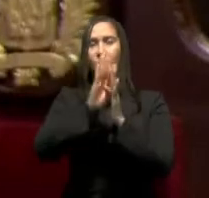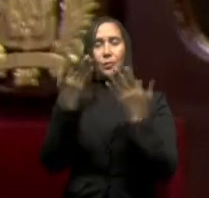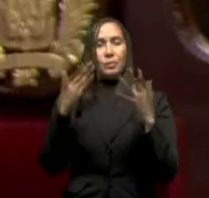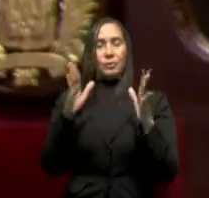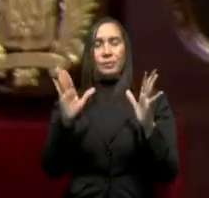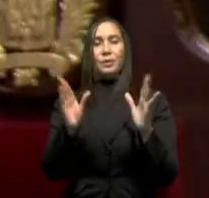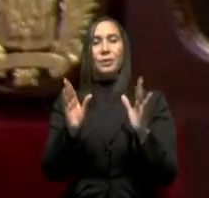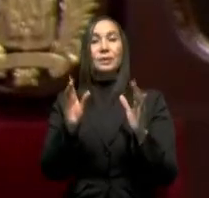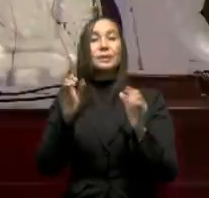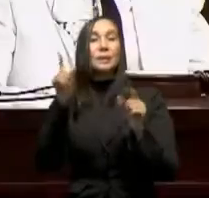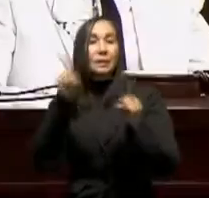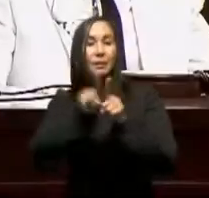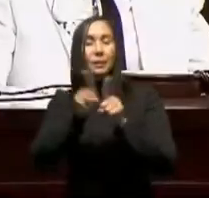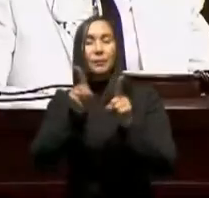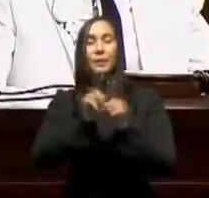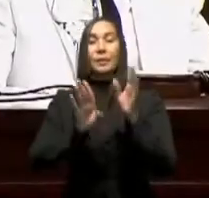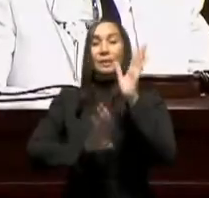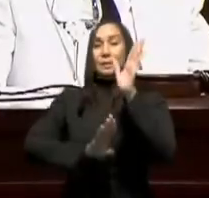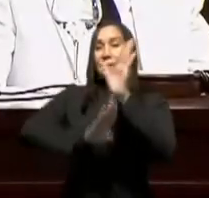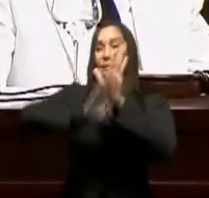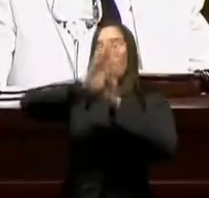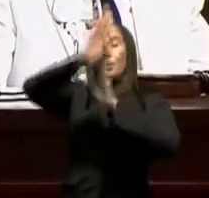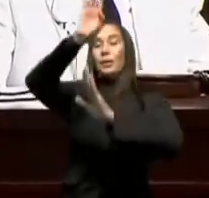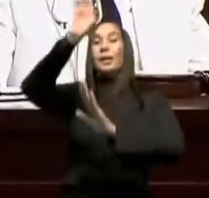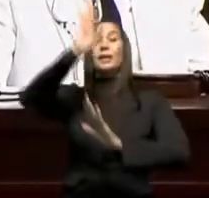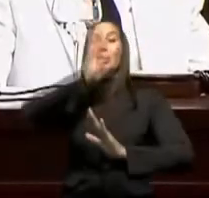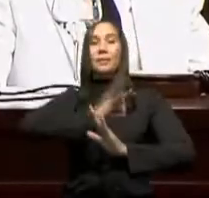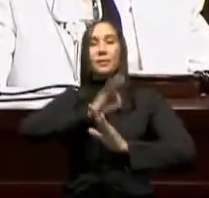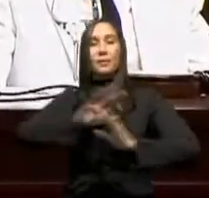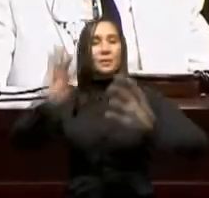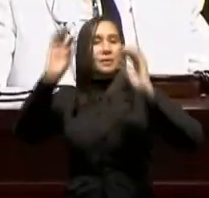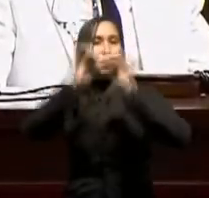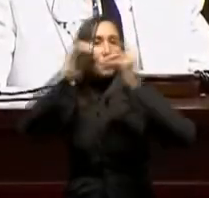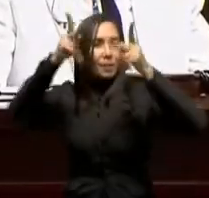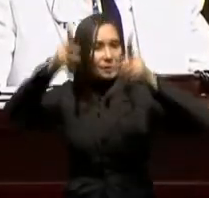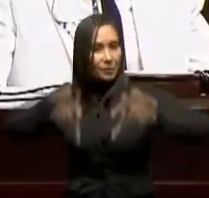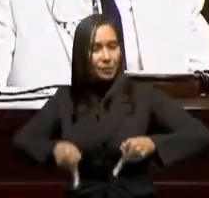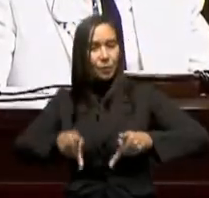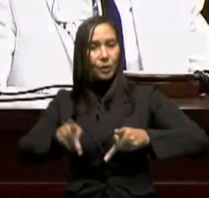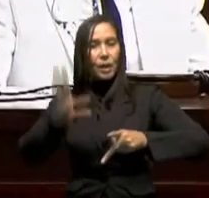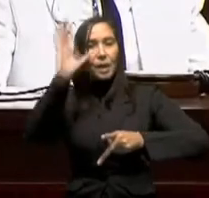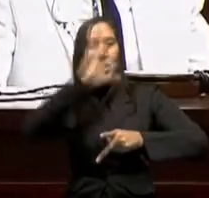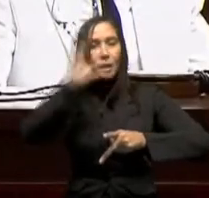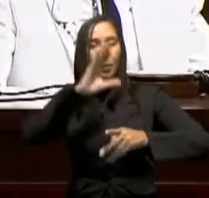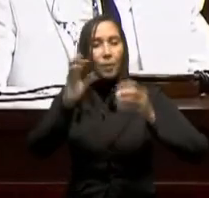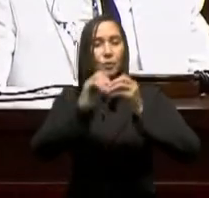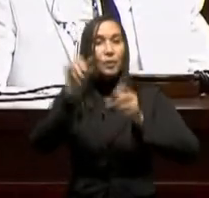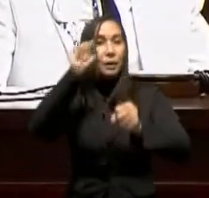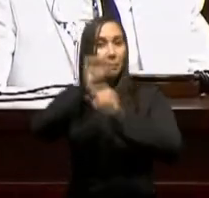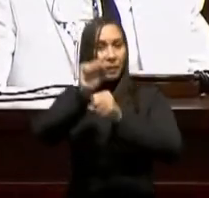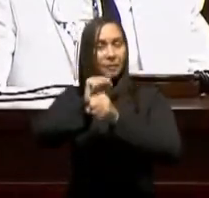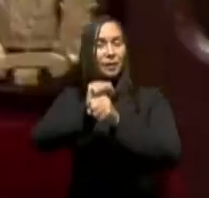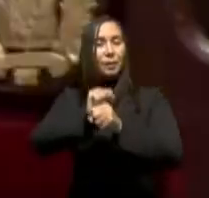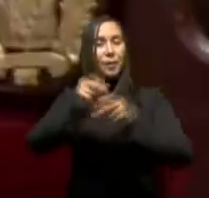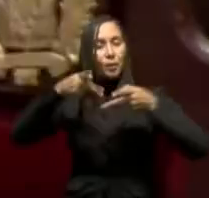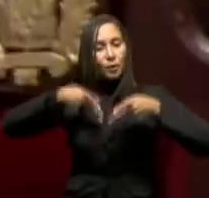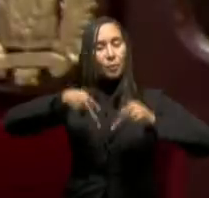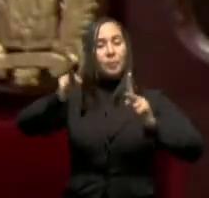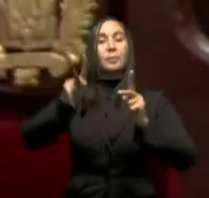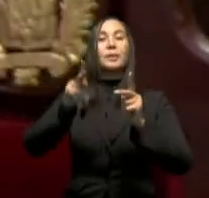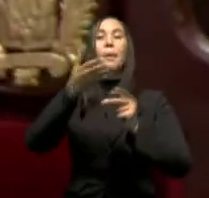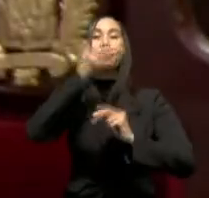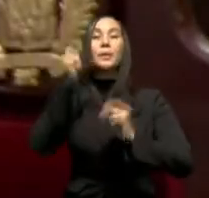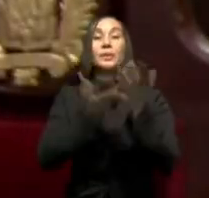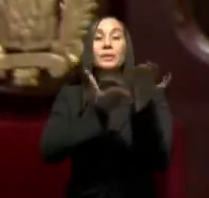en los últimos años, sino hacerlo de una manera que beneficie a más gente, genere más empleos de más calidad y nos permita mejores